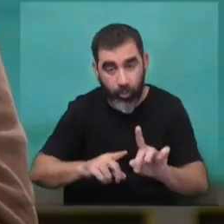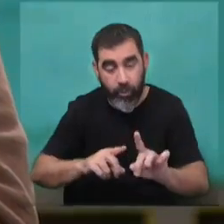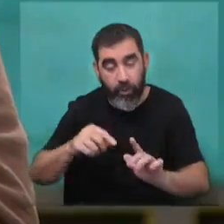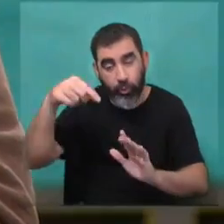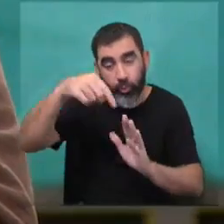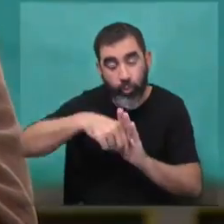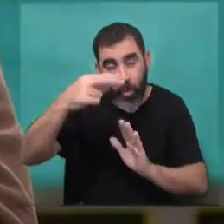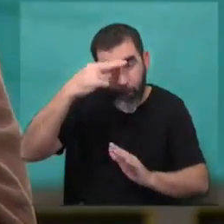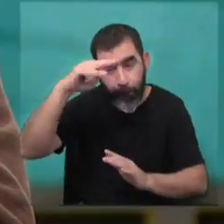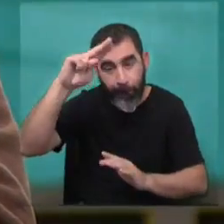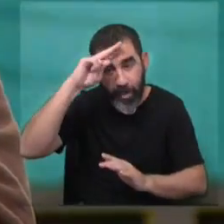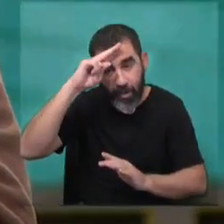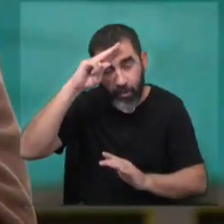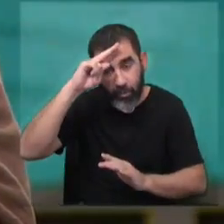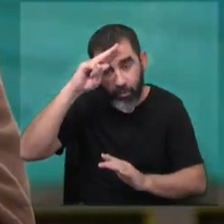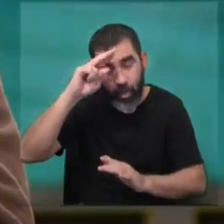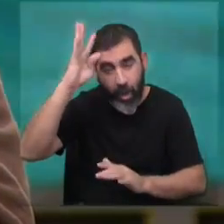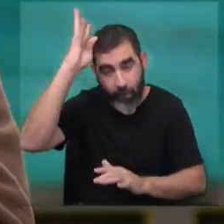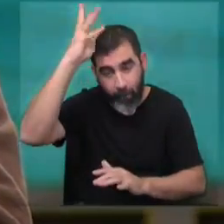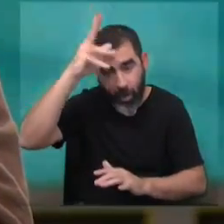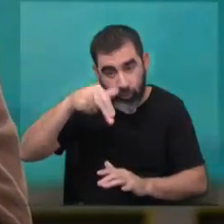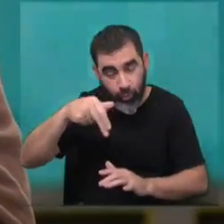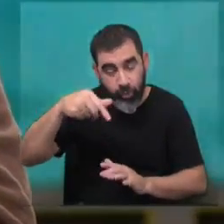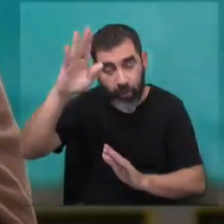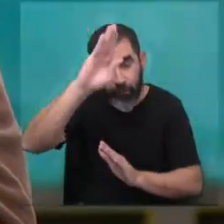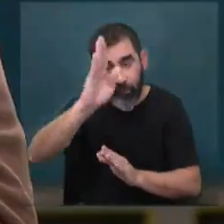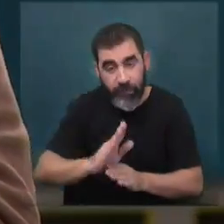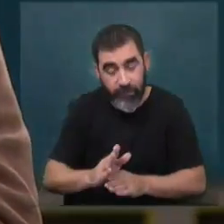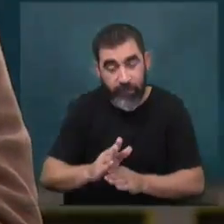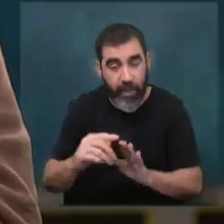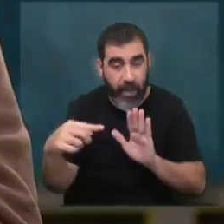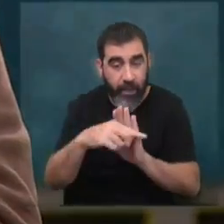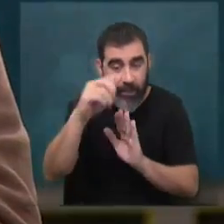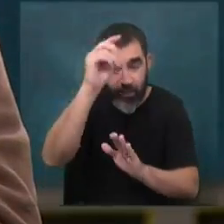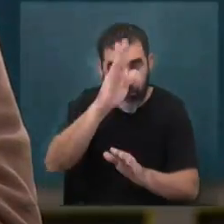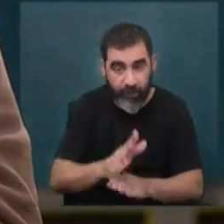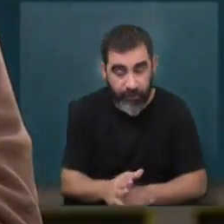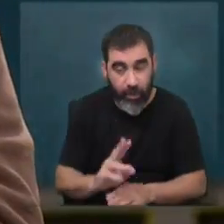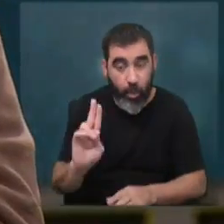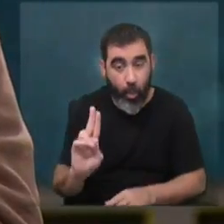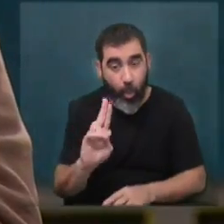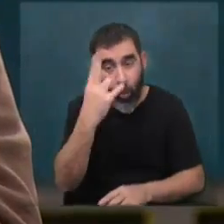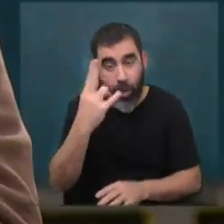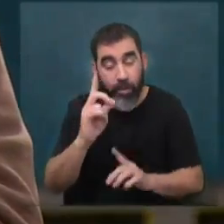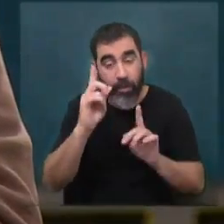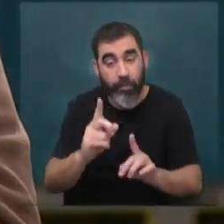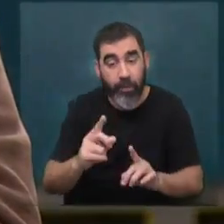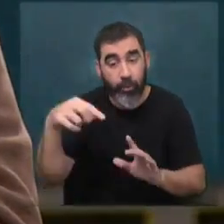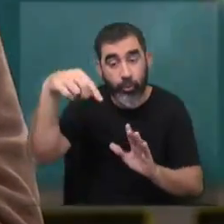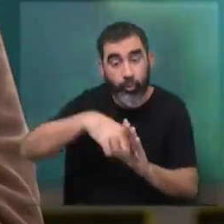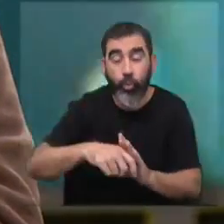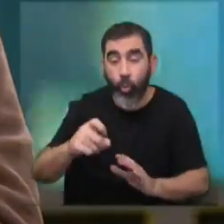México, todo la cuenca amazónica, el sureste de Brasil, el este de Brasil, hasta acá Uruguay y hasta la sur de la provincia de Buenos